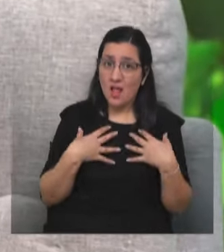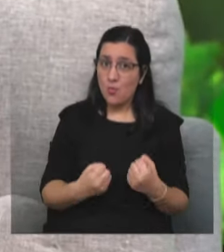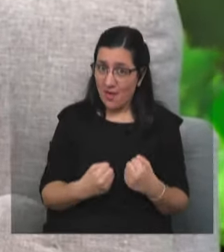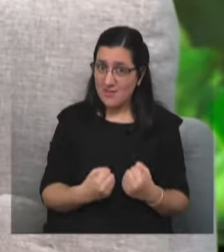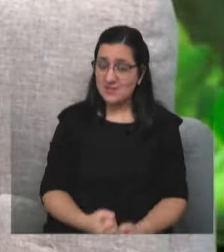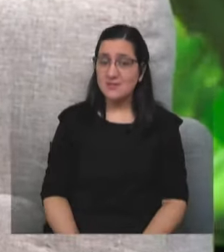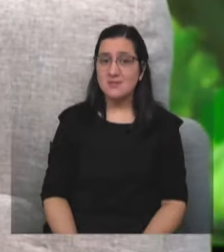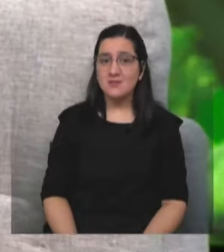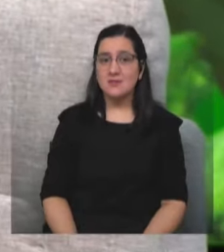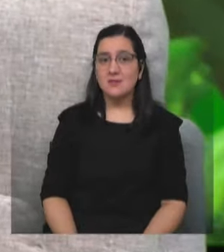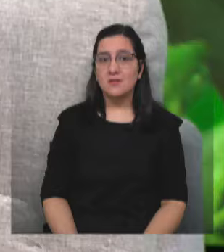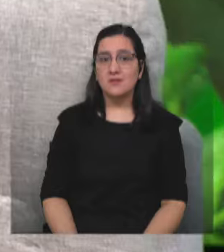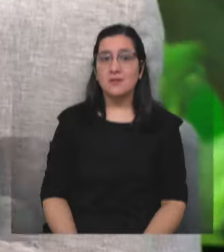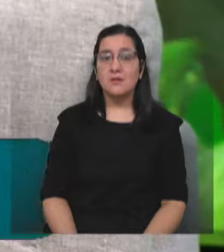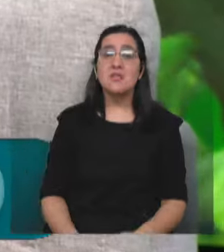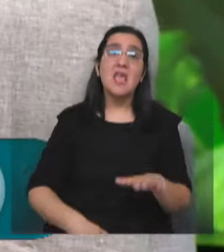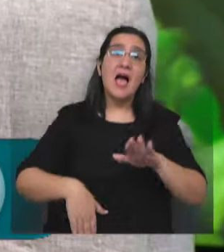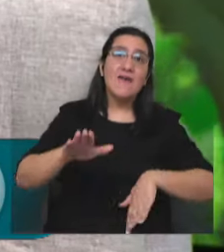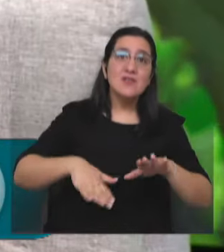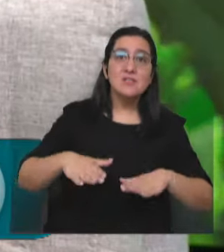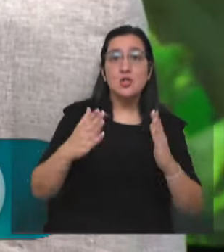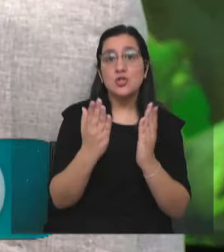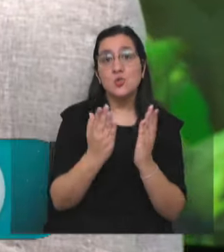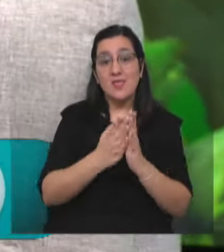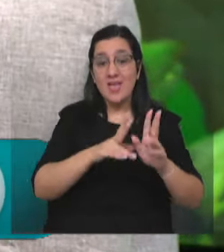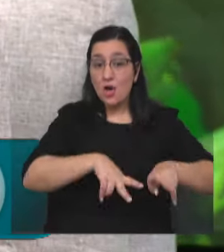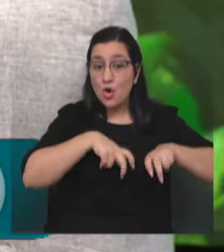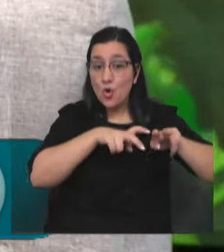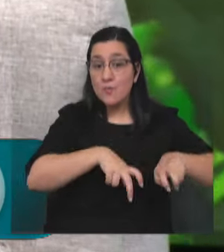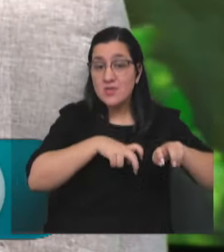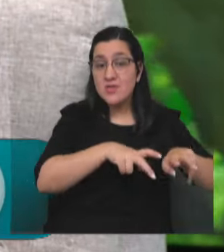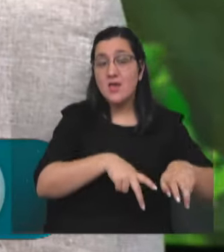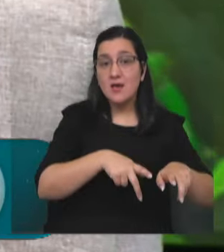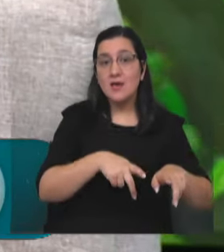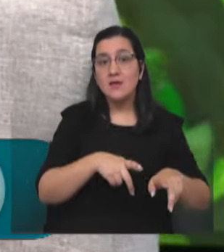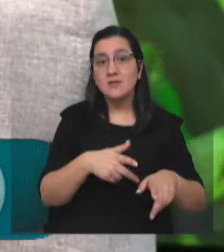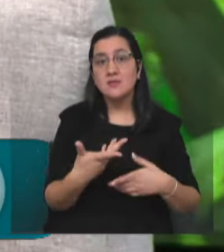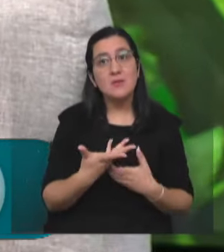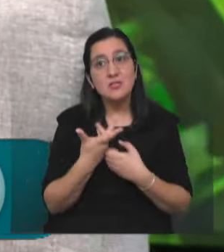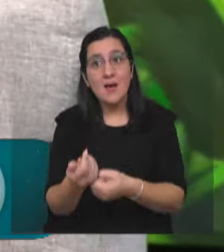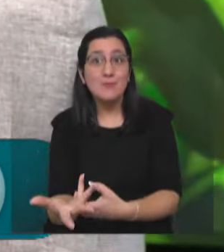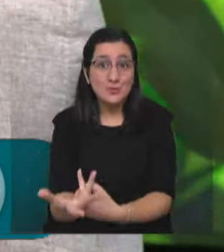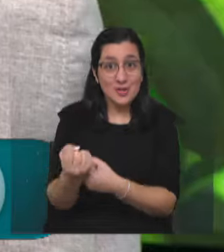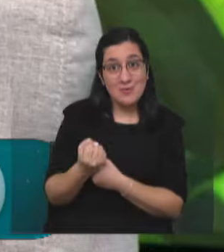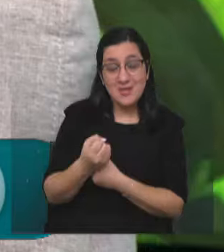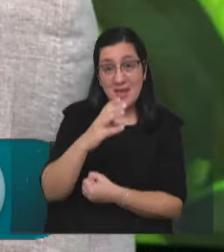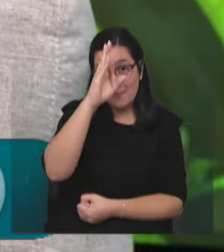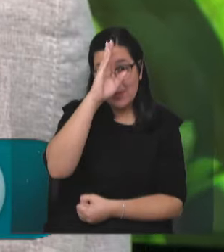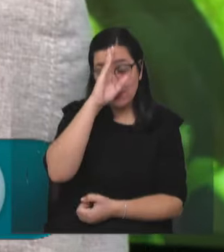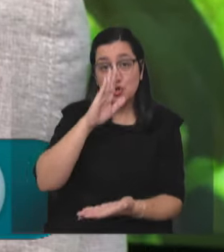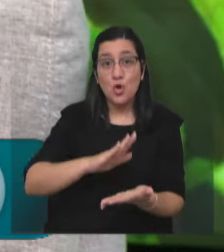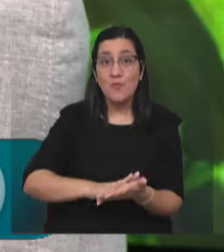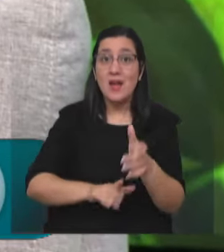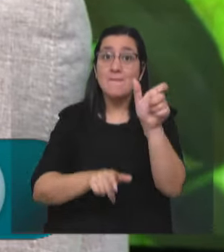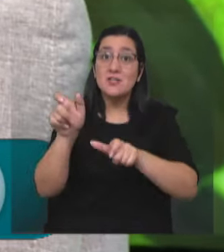Y bueno, muchas a veces los estudiantes de agronomía, después agrónomos y eso, nos apoyamos y aprendemos mucho de las personas que viven